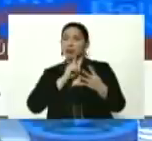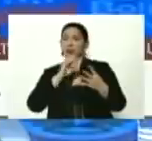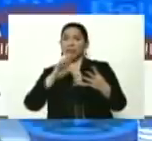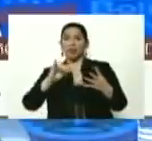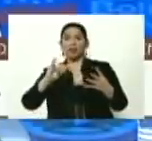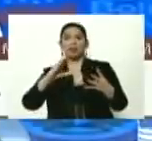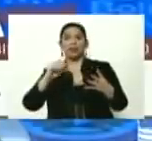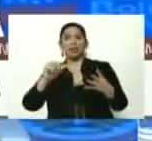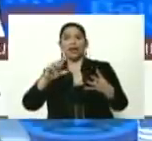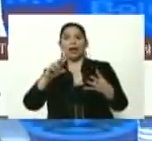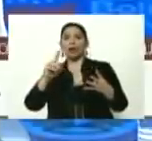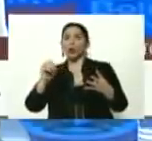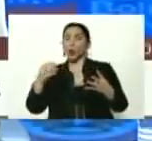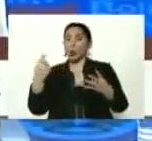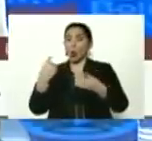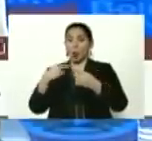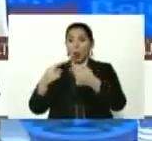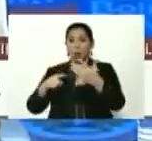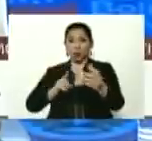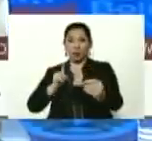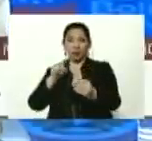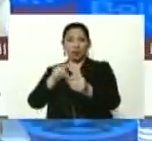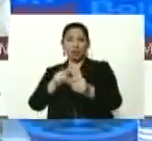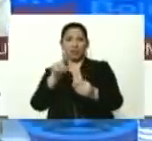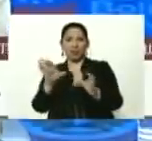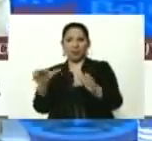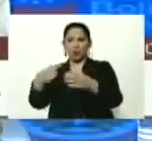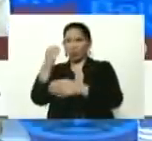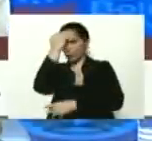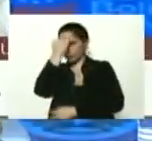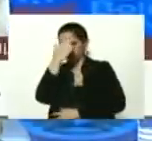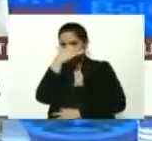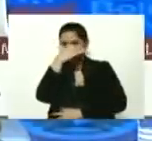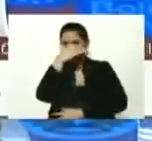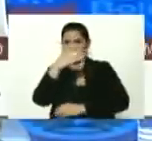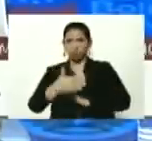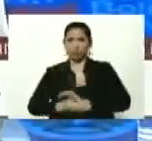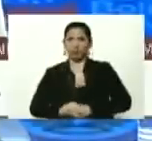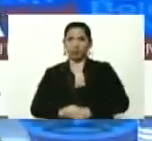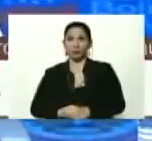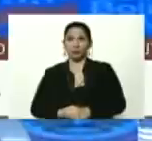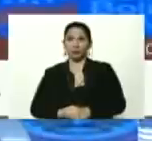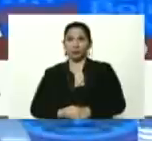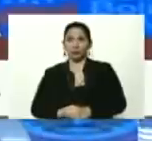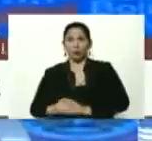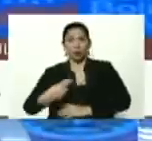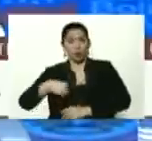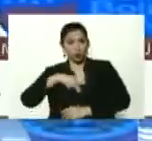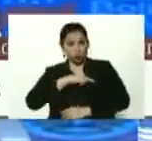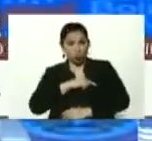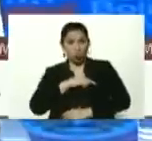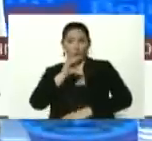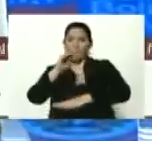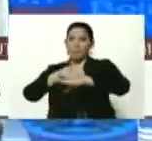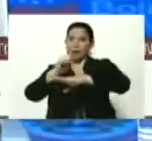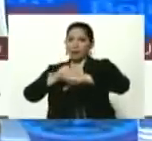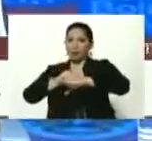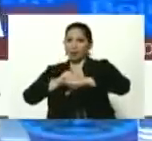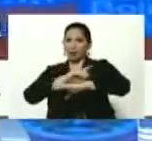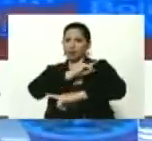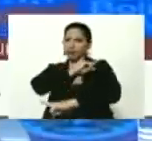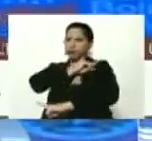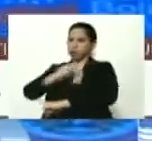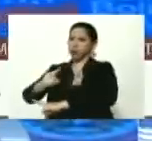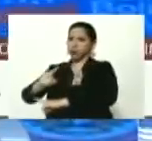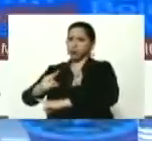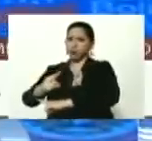Hausmann y otros que pertenecen a esta corporación criminal. Y que nosotros hemos pedido la aplicación